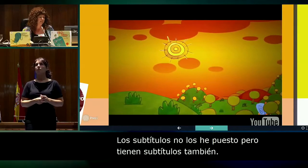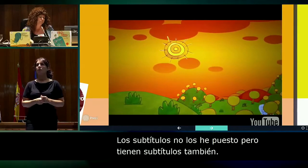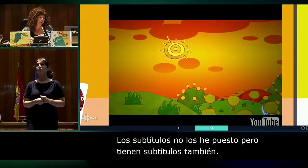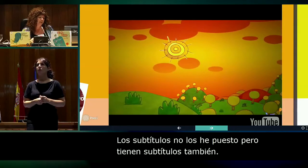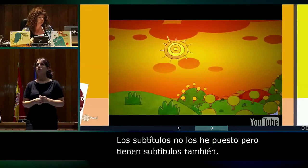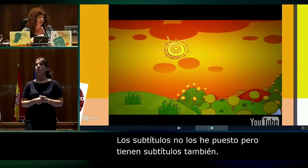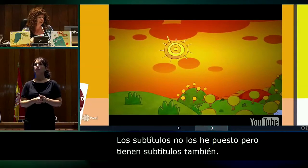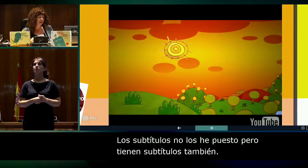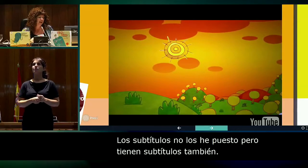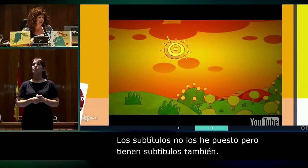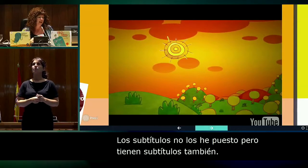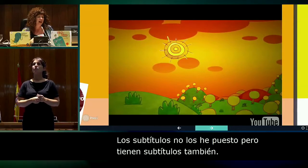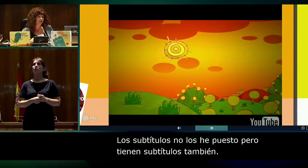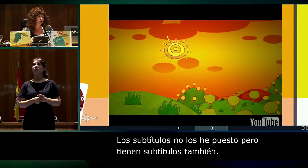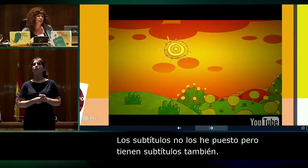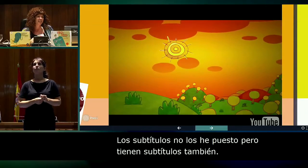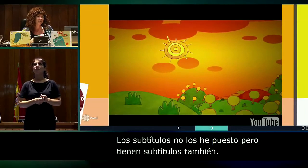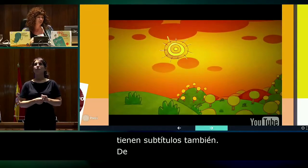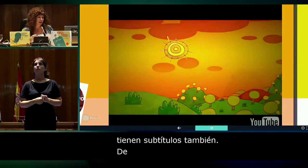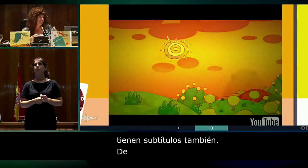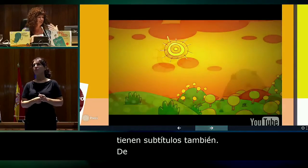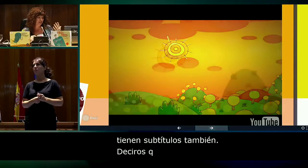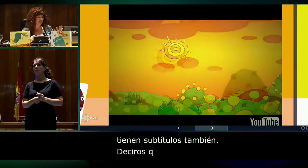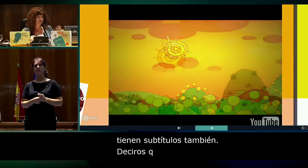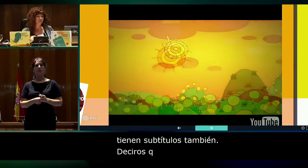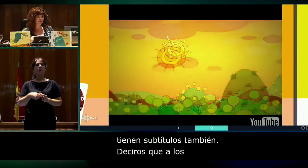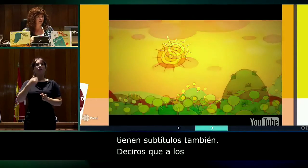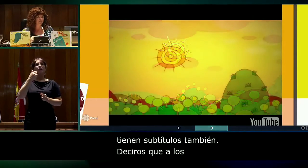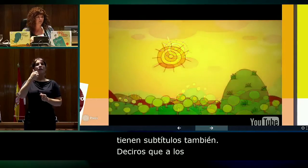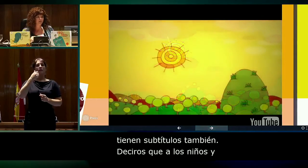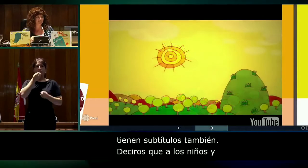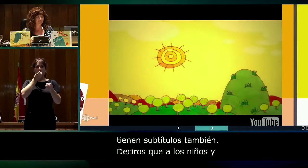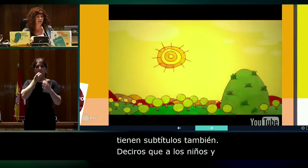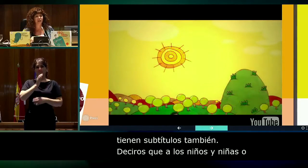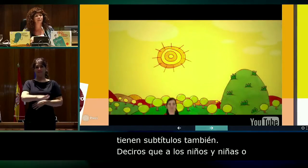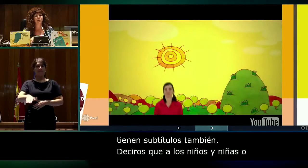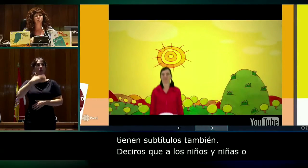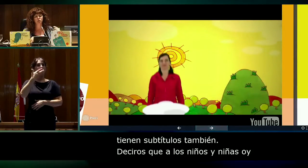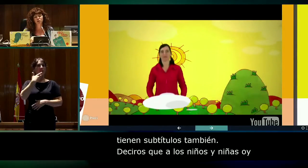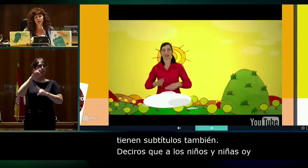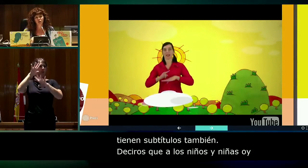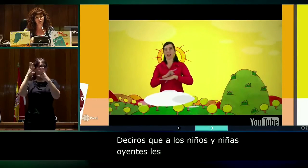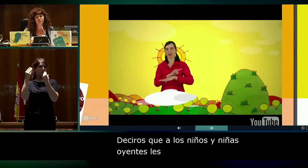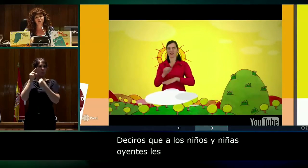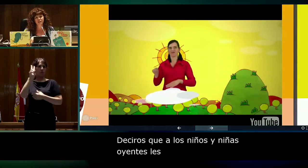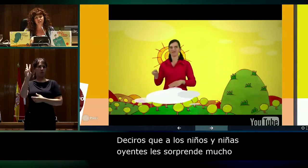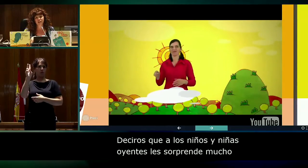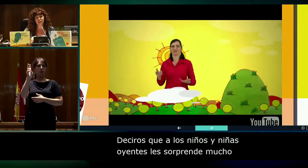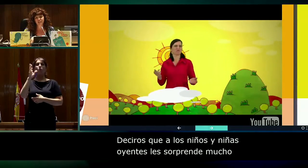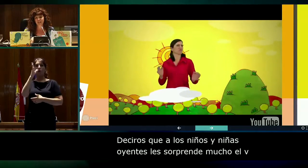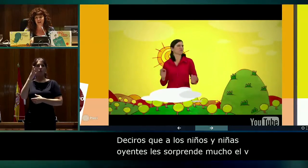Sí que deciros que a los niños y niñas oyentes les sorprende mucho el ver cuentos así y generalmente nosotros cuando vamos a